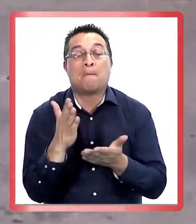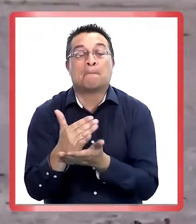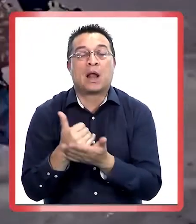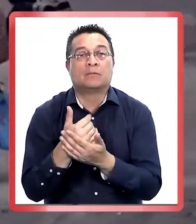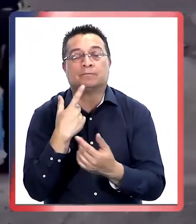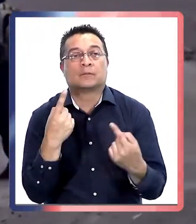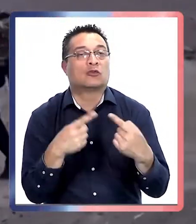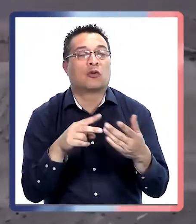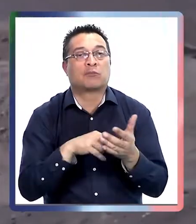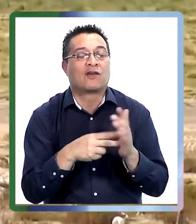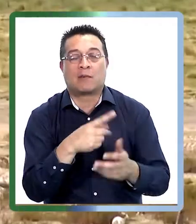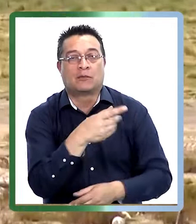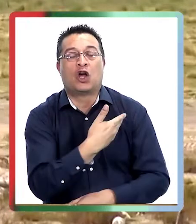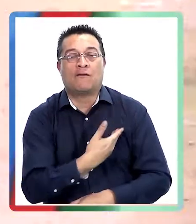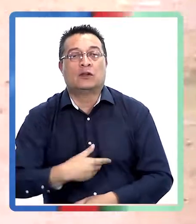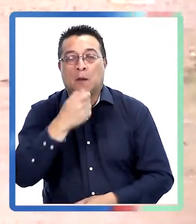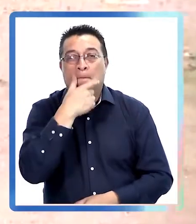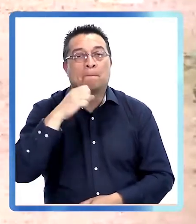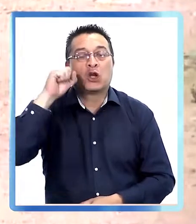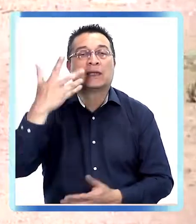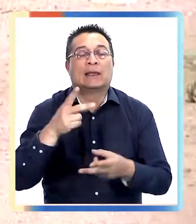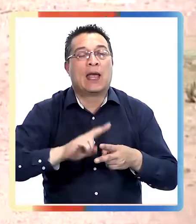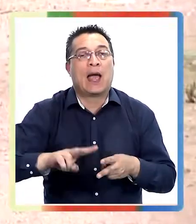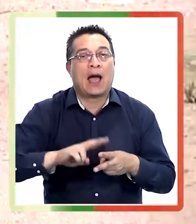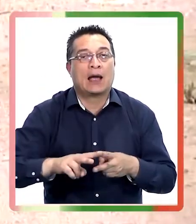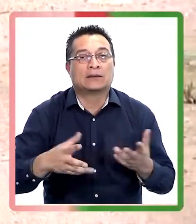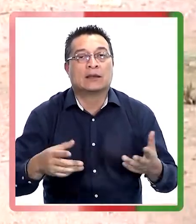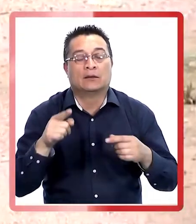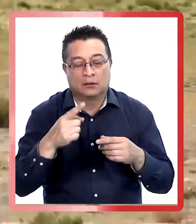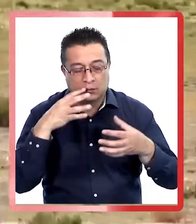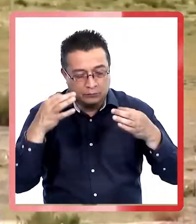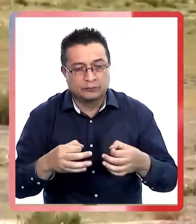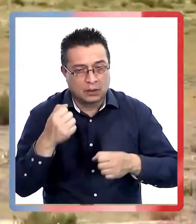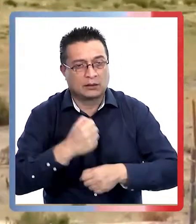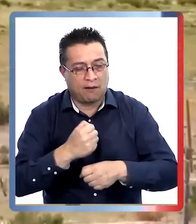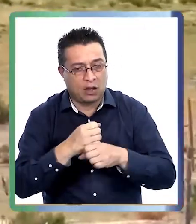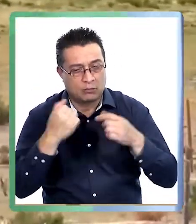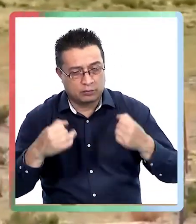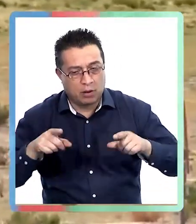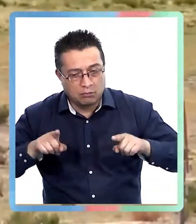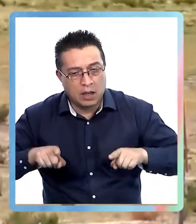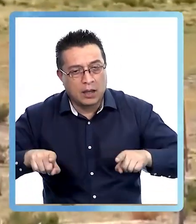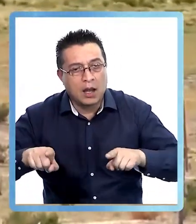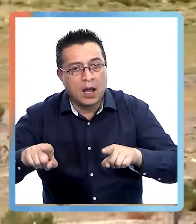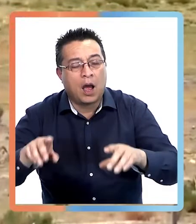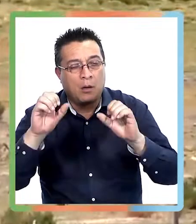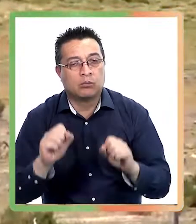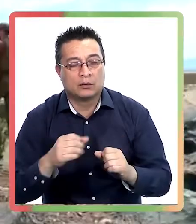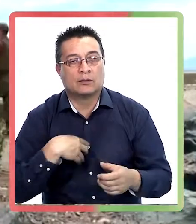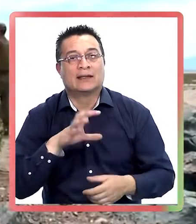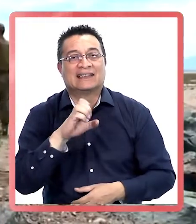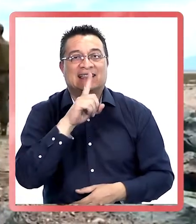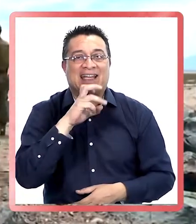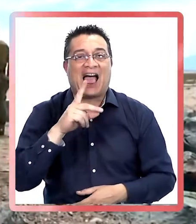enfrentar a la crisis migratoria del gobierno de Gabriel Boric, de modo que exista un trabajo paralelo que permita levantar el estado